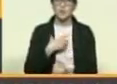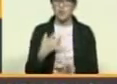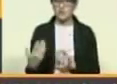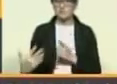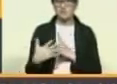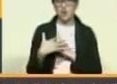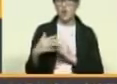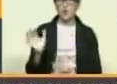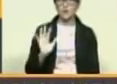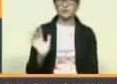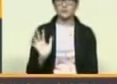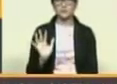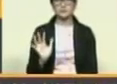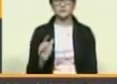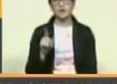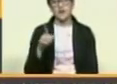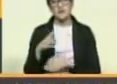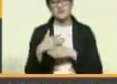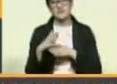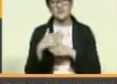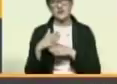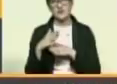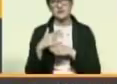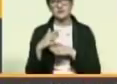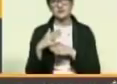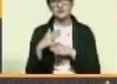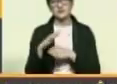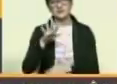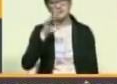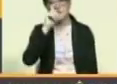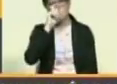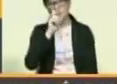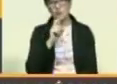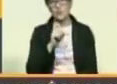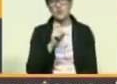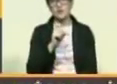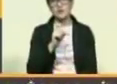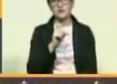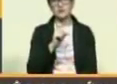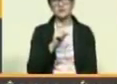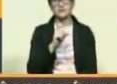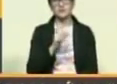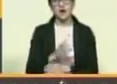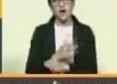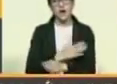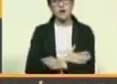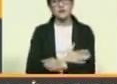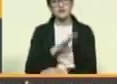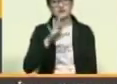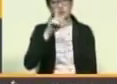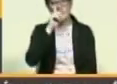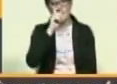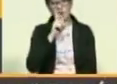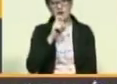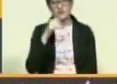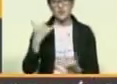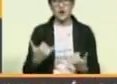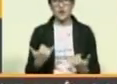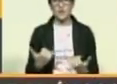Esa es la diferencia que hay entre 5 años antes y 5 años hoy